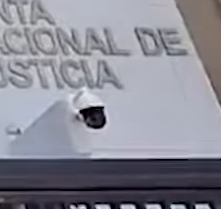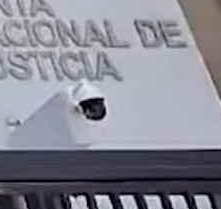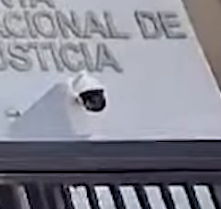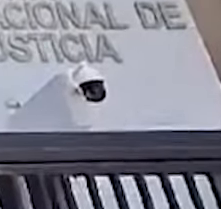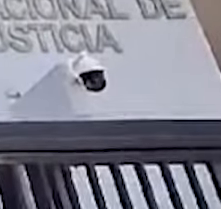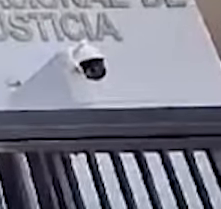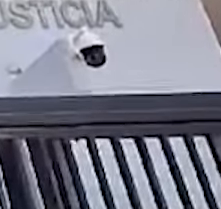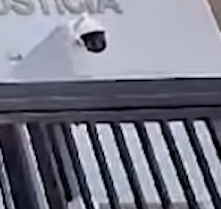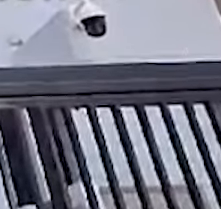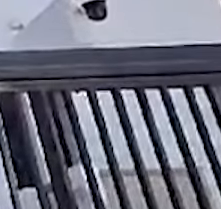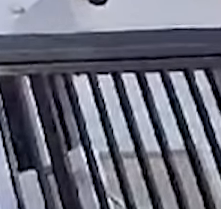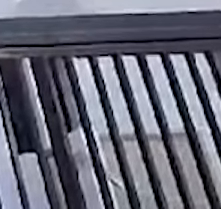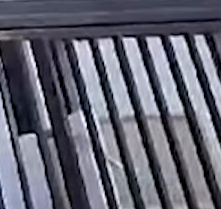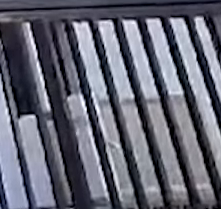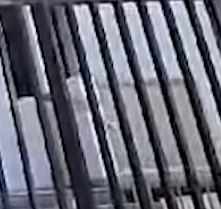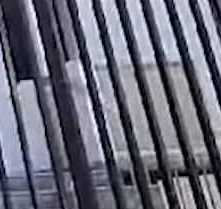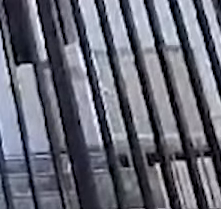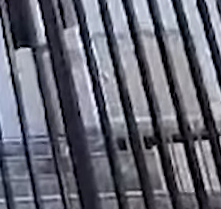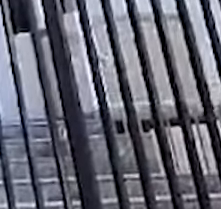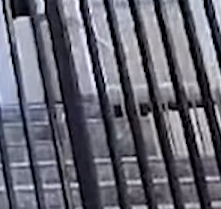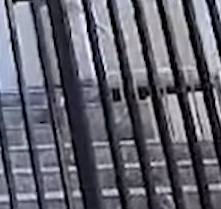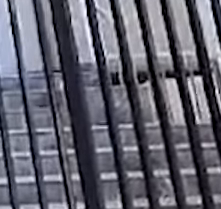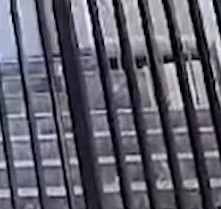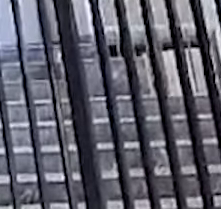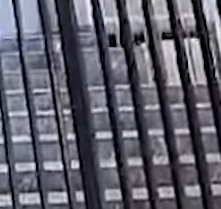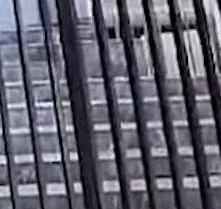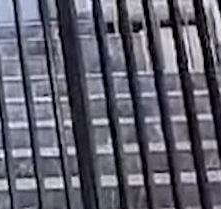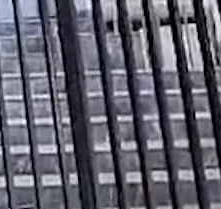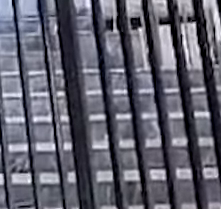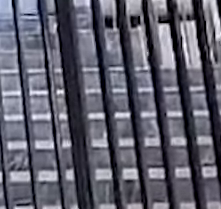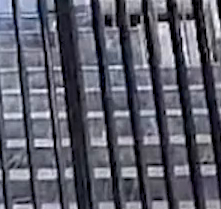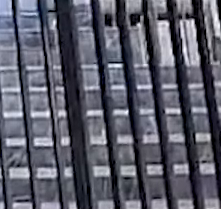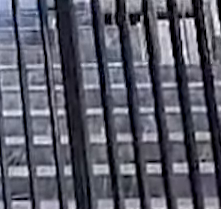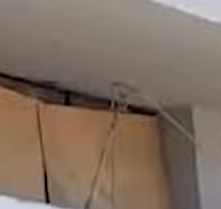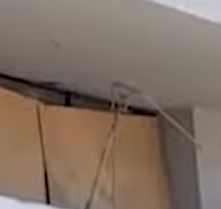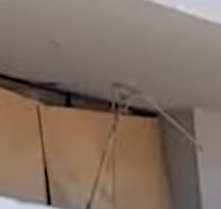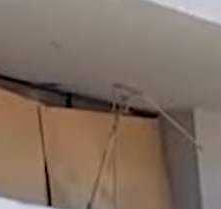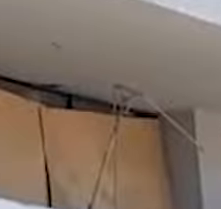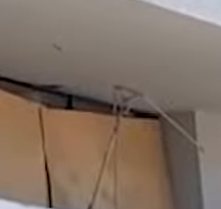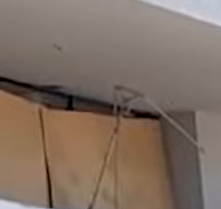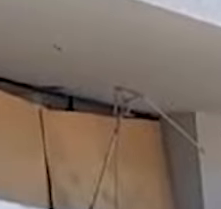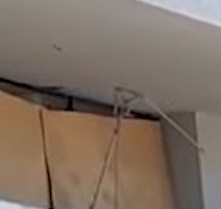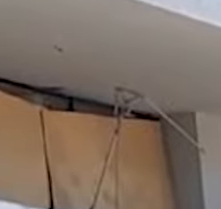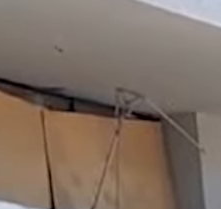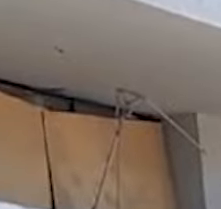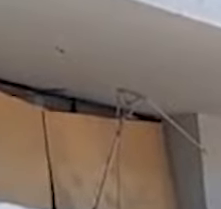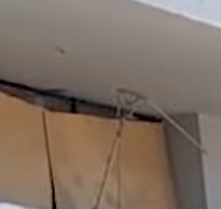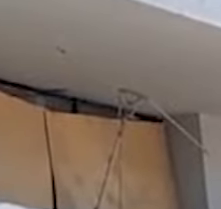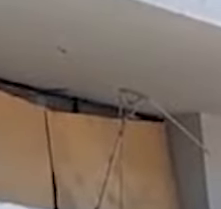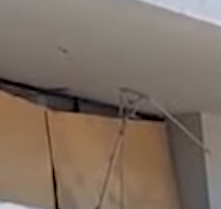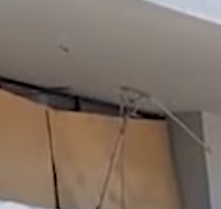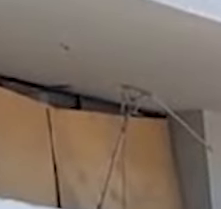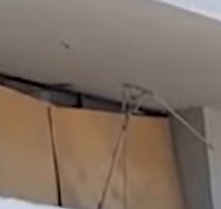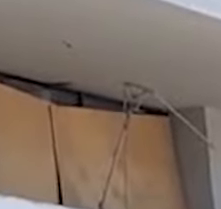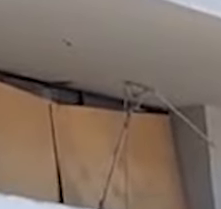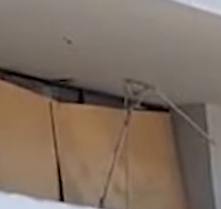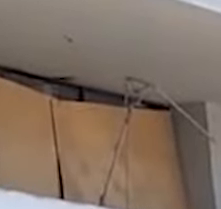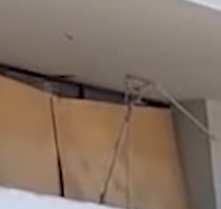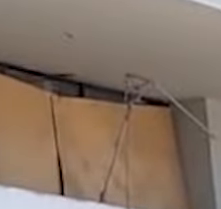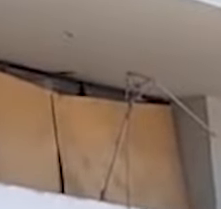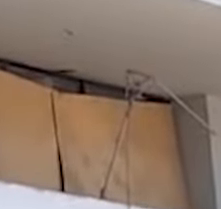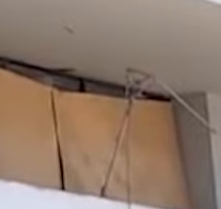debió de haber ocurrido un cese automático por llegar a la edad máxima permitida. Muy bien, pero mi pregunta